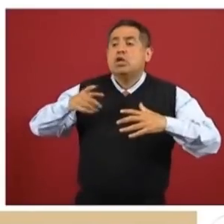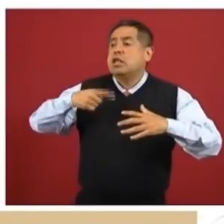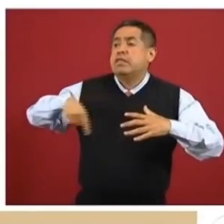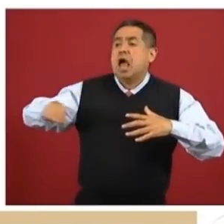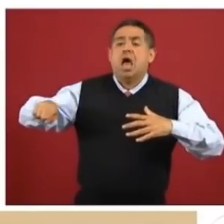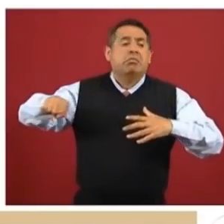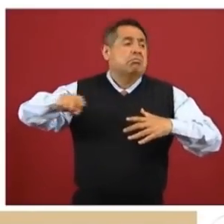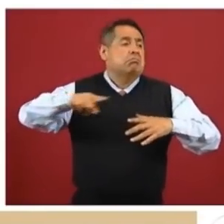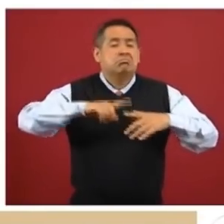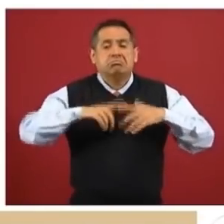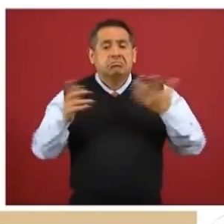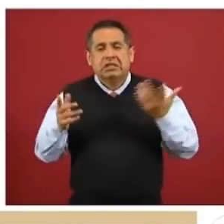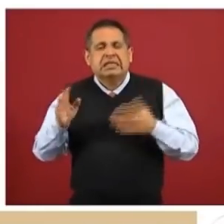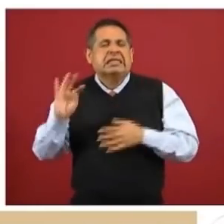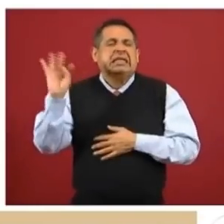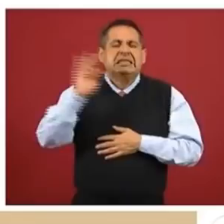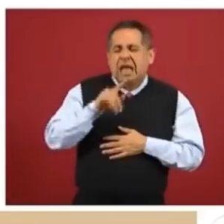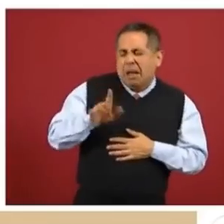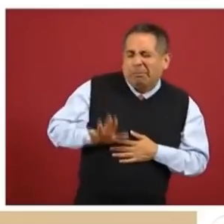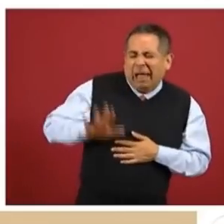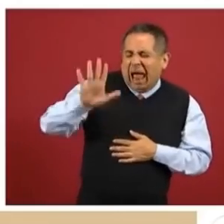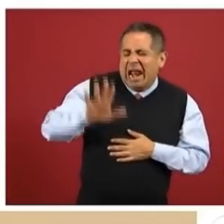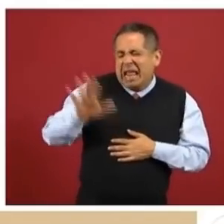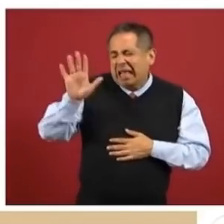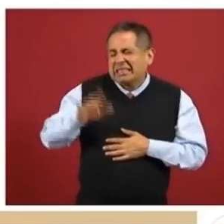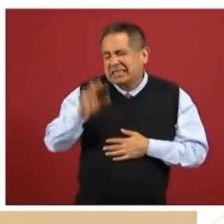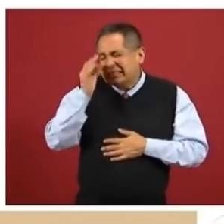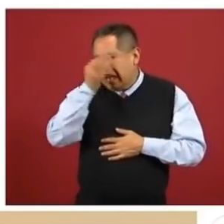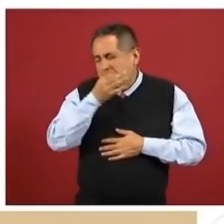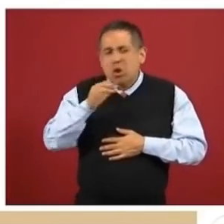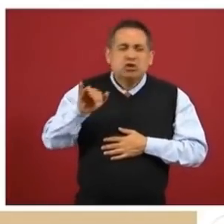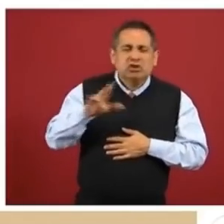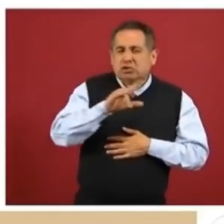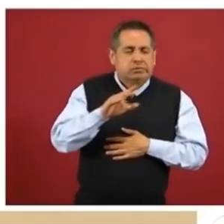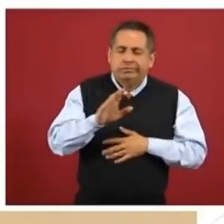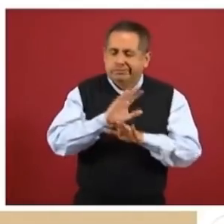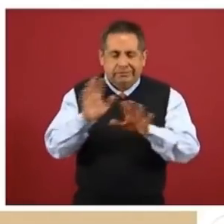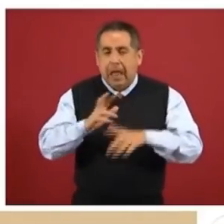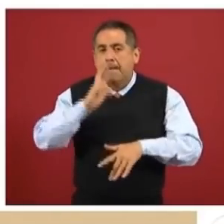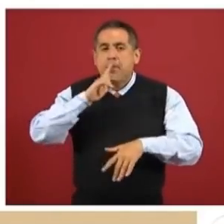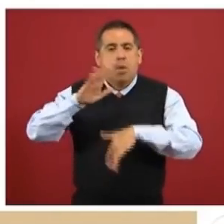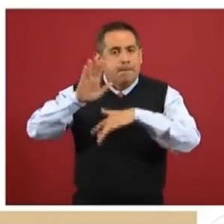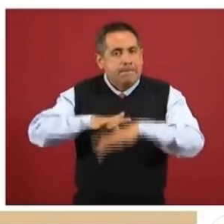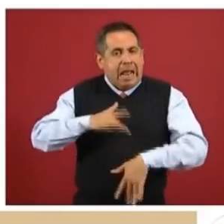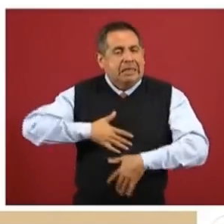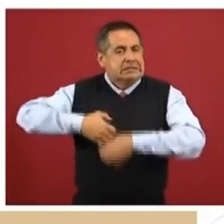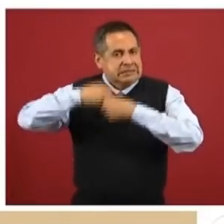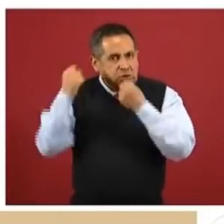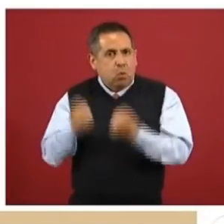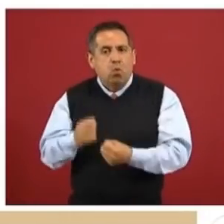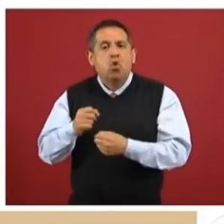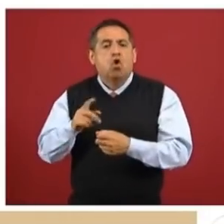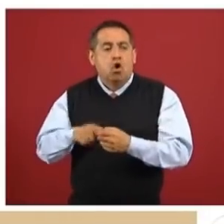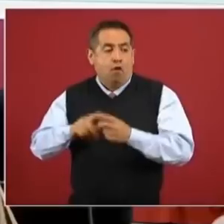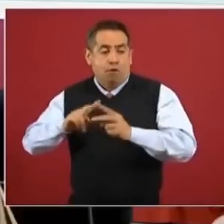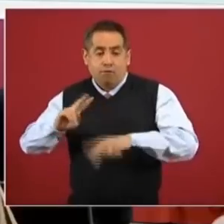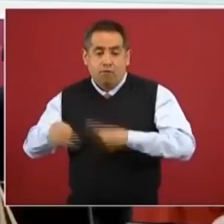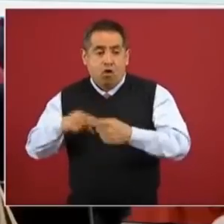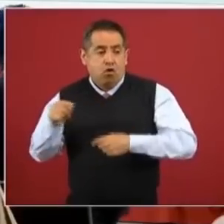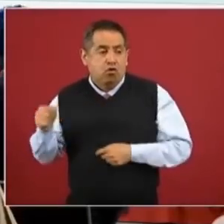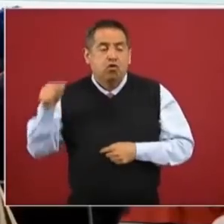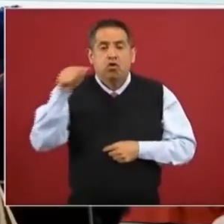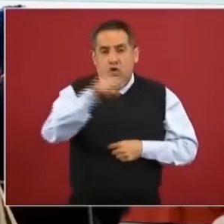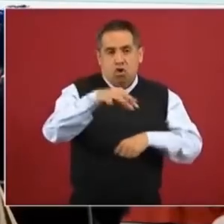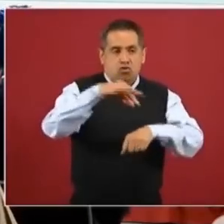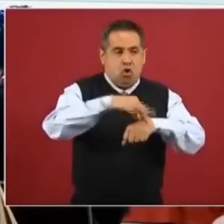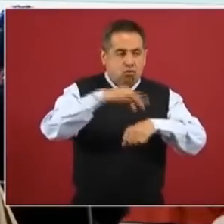pudiera decir que tal vez sea sarampión, pero para que yo pueda estar seguro que tengo ese diagnóstico, yo tengo que acudir a una